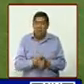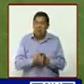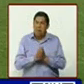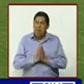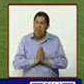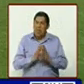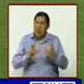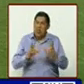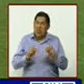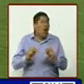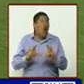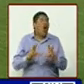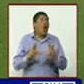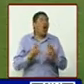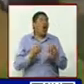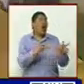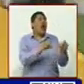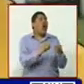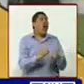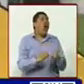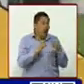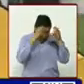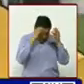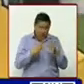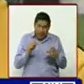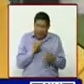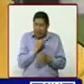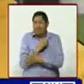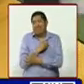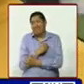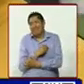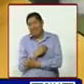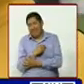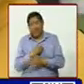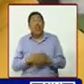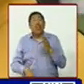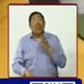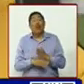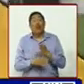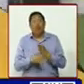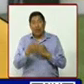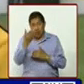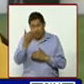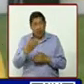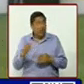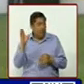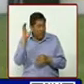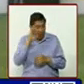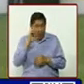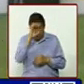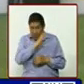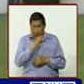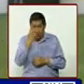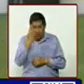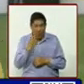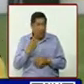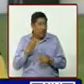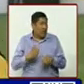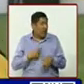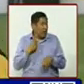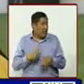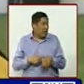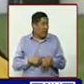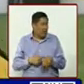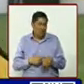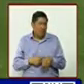se vaya el profe. Yo recién estaba iniciando en ello. El fútbol te busca, ¿no? Claro. El fútbol lo busca uno, y a veces no es